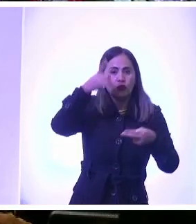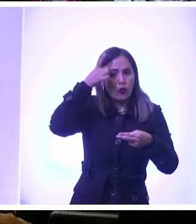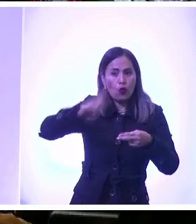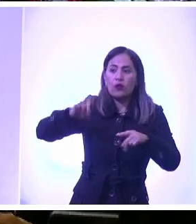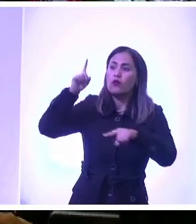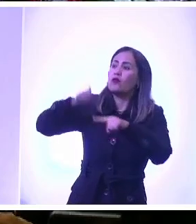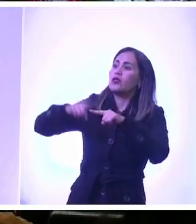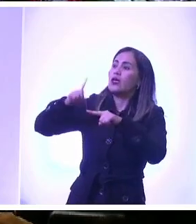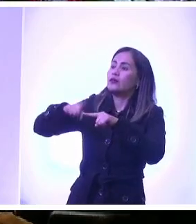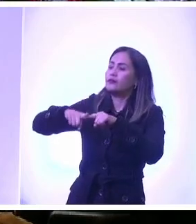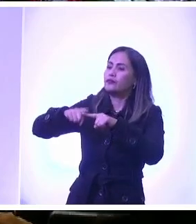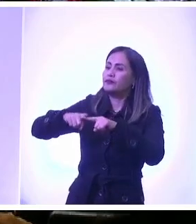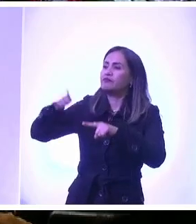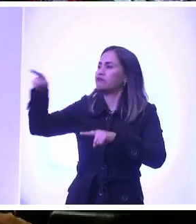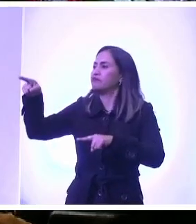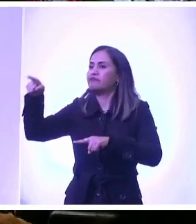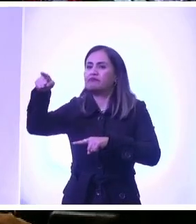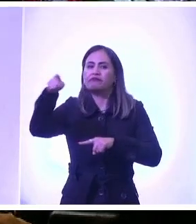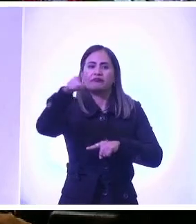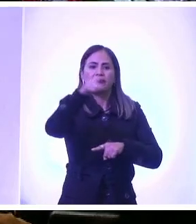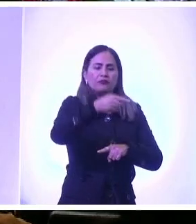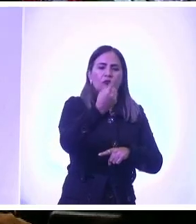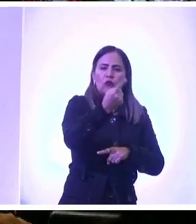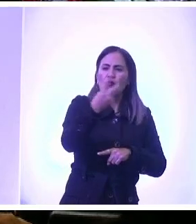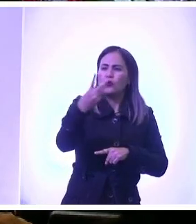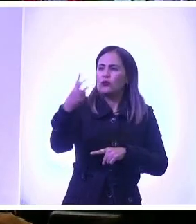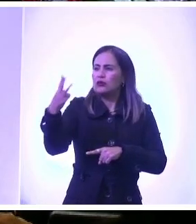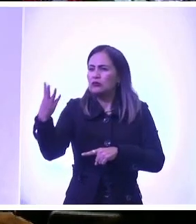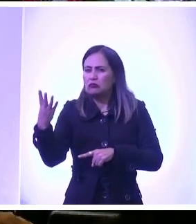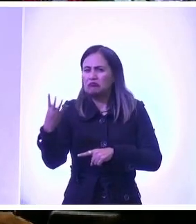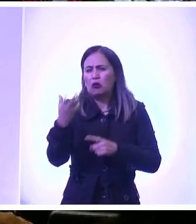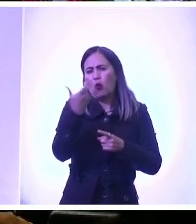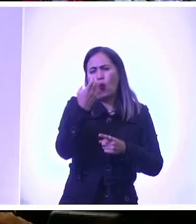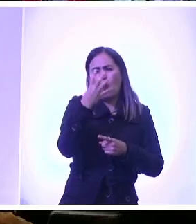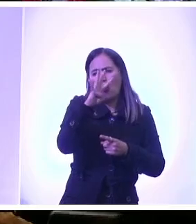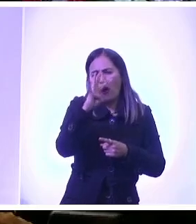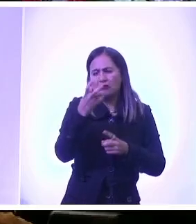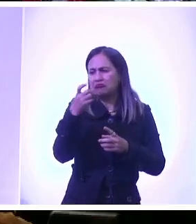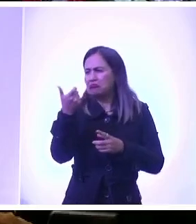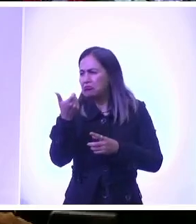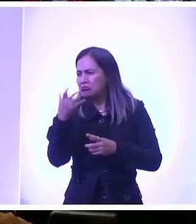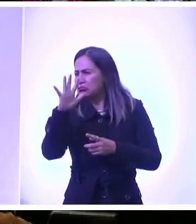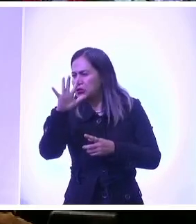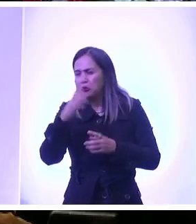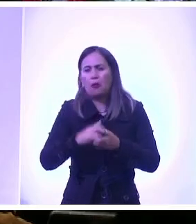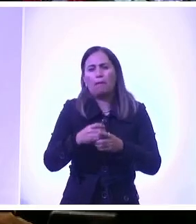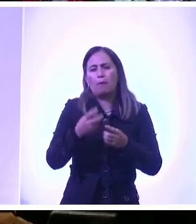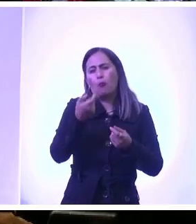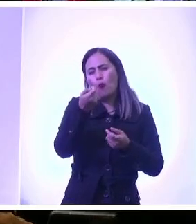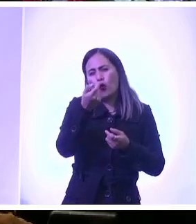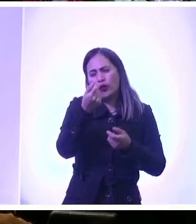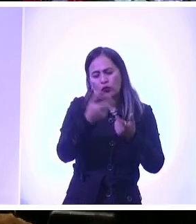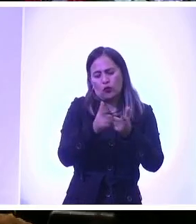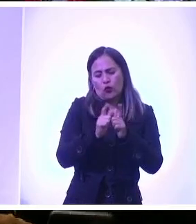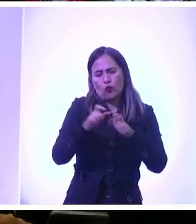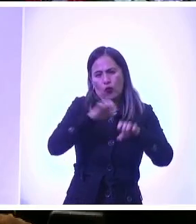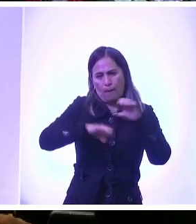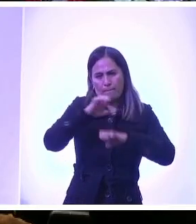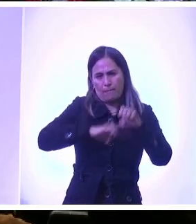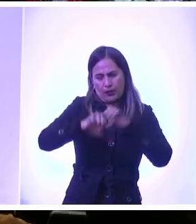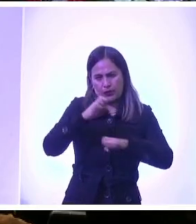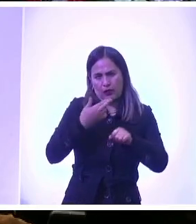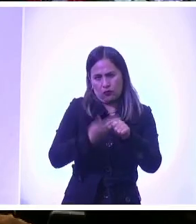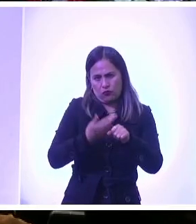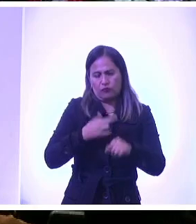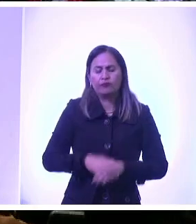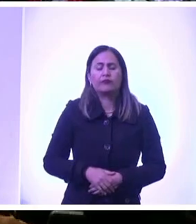mano por acá El caballero uno dos somos poquitos los empresarios aquí no pero pero qué bueno que lo haya Ahora